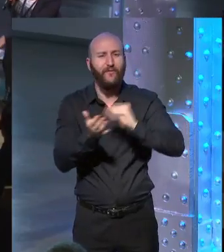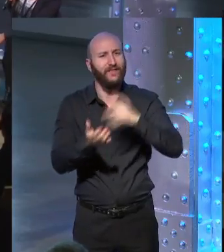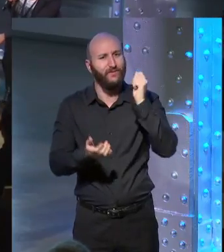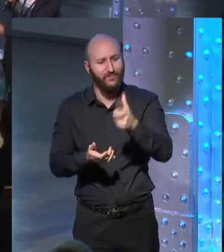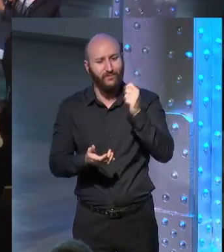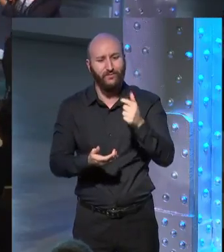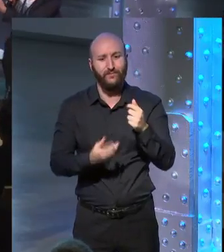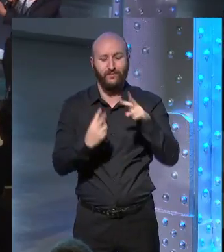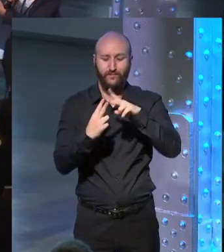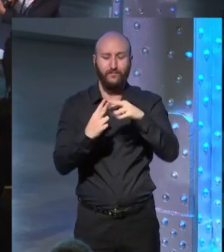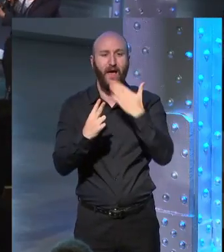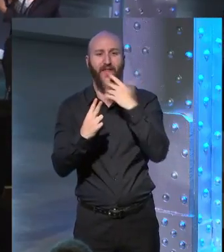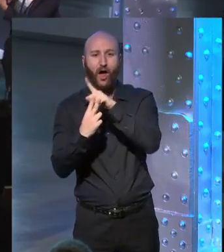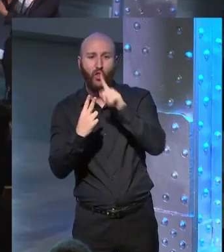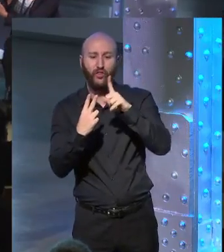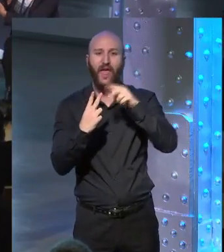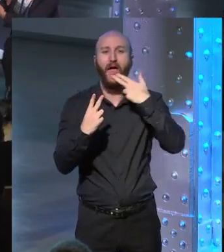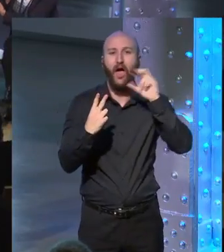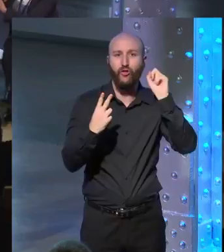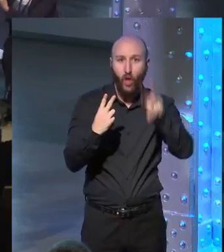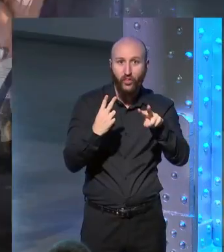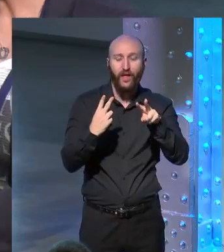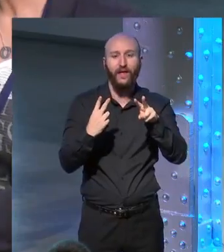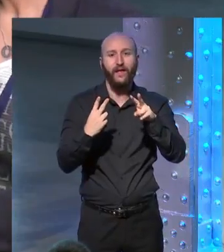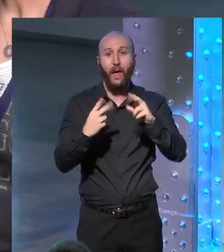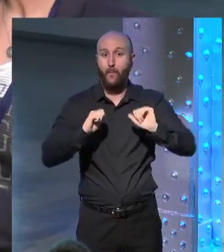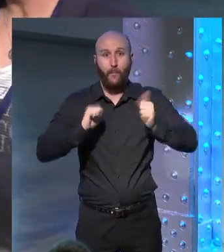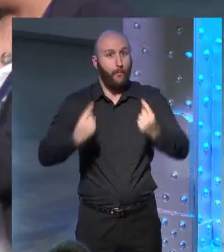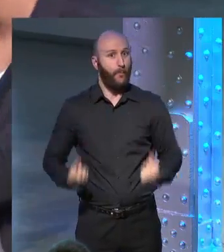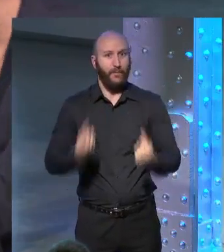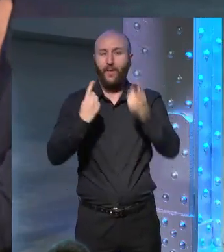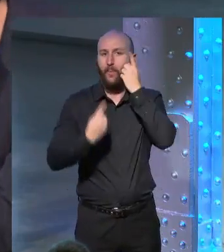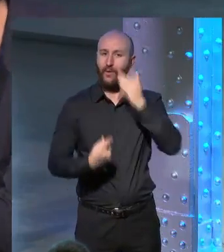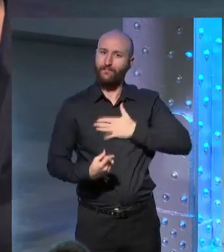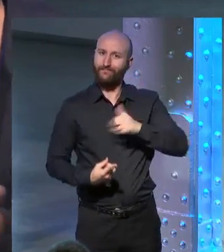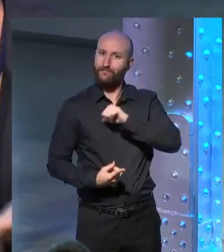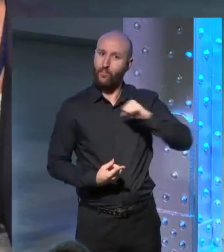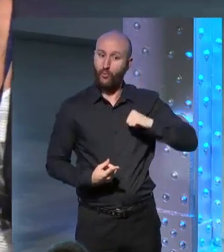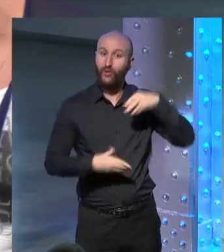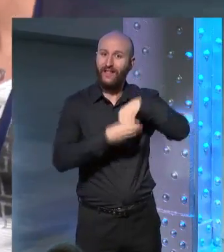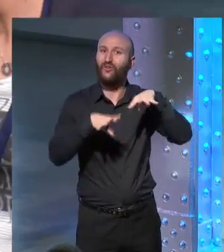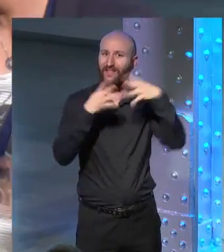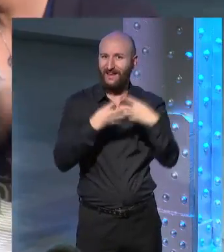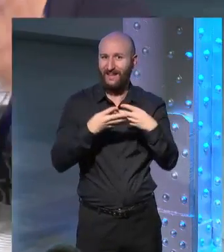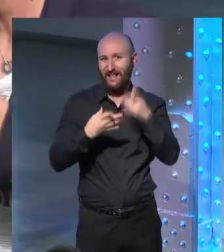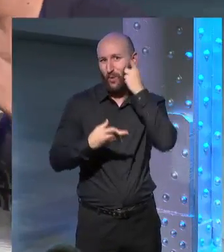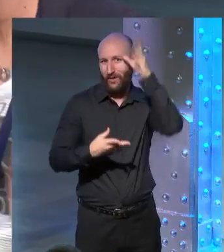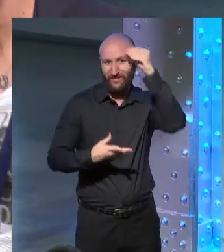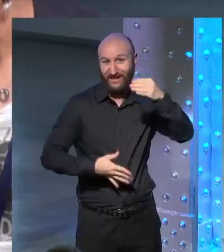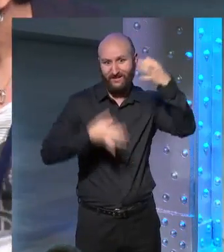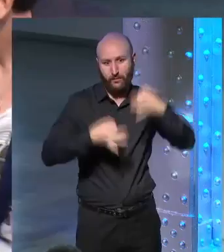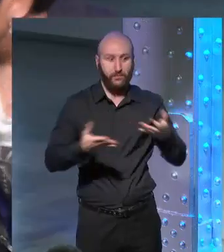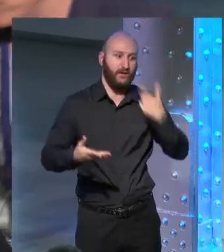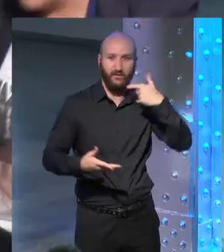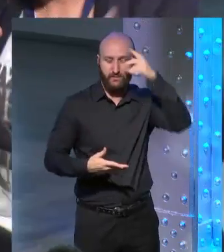Tienen 11 y 12 años, supongo que es su primer acceso a un móvil propio. Entiendo que con internet, entiendo que es un smartphone, claro. Bueno, claro, ¿qué